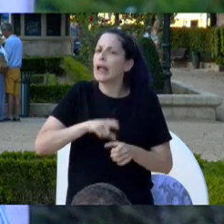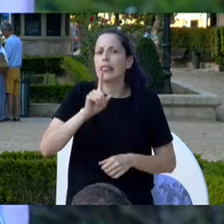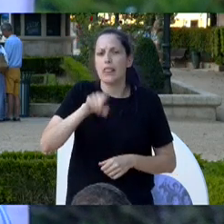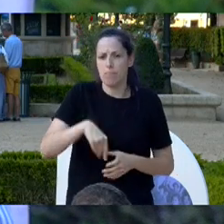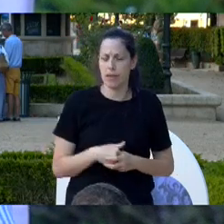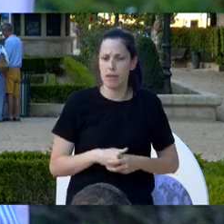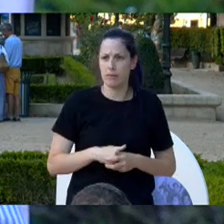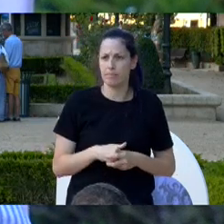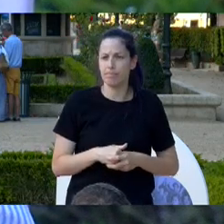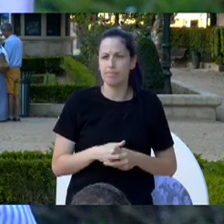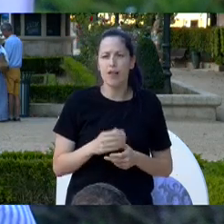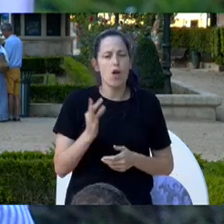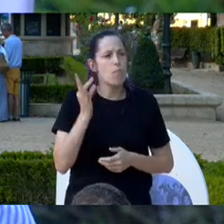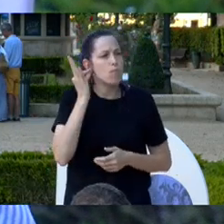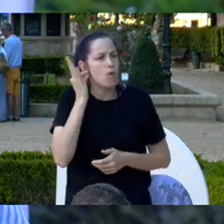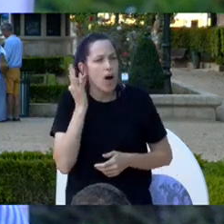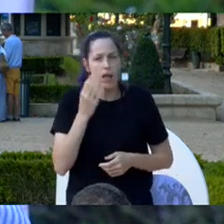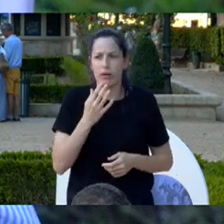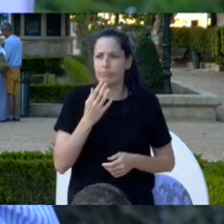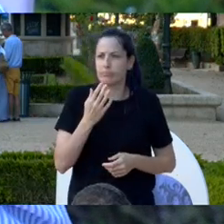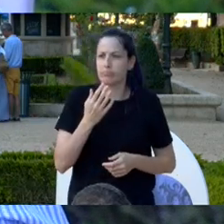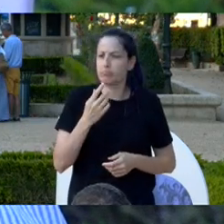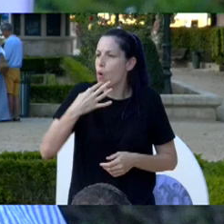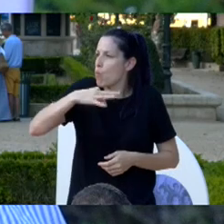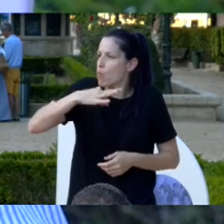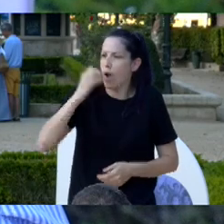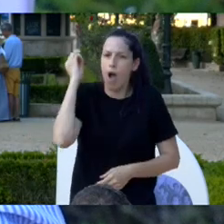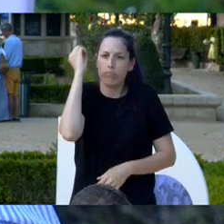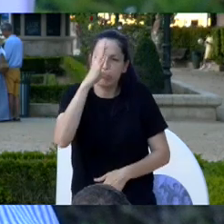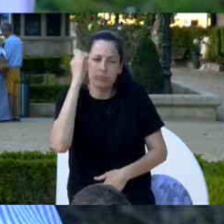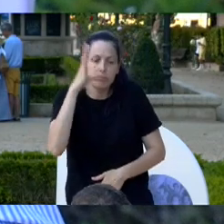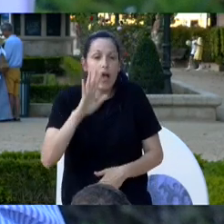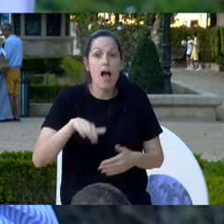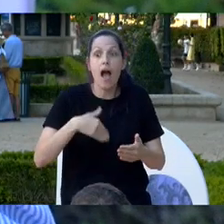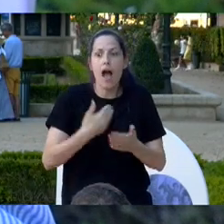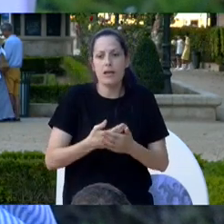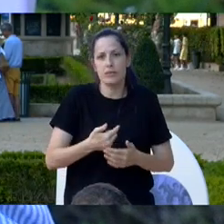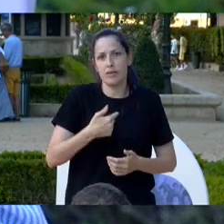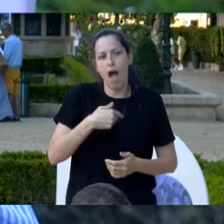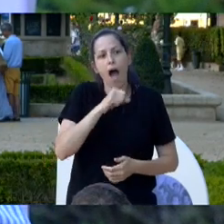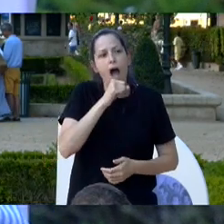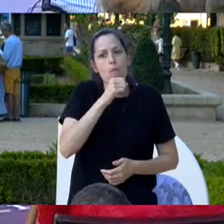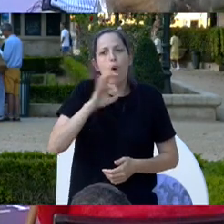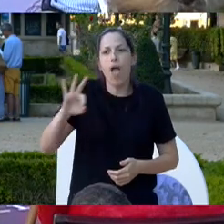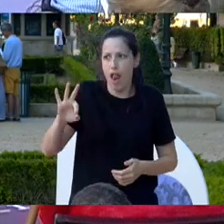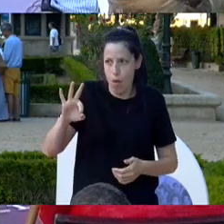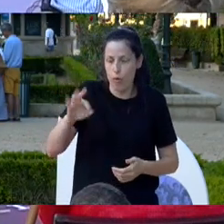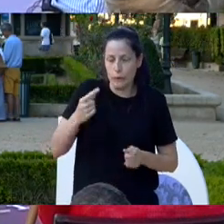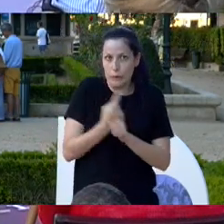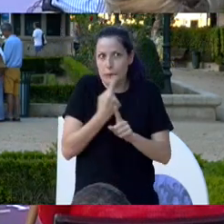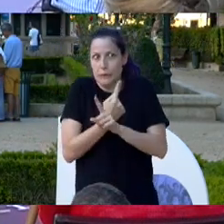poucas mulleres que dá conferencias. O meu avó poñíase moito máis nervioso que ela cando iba a dar unha